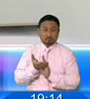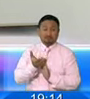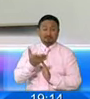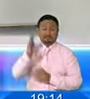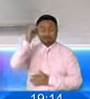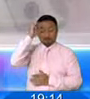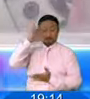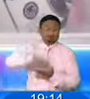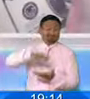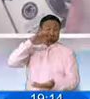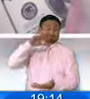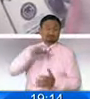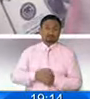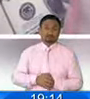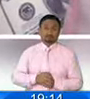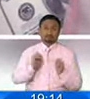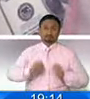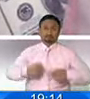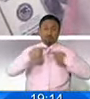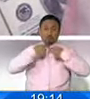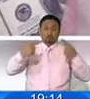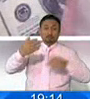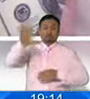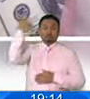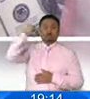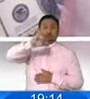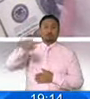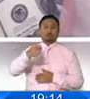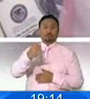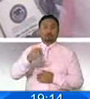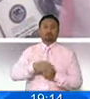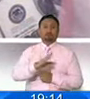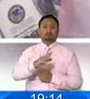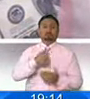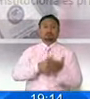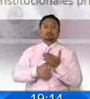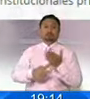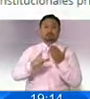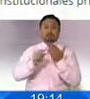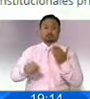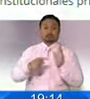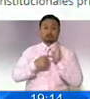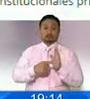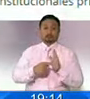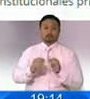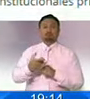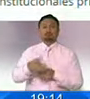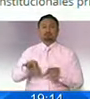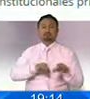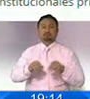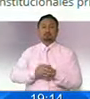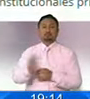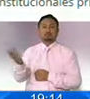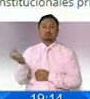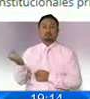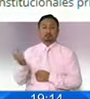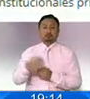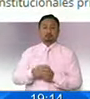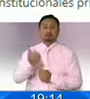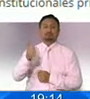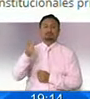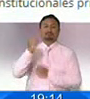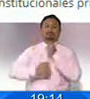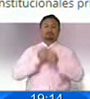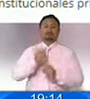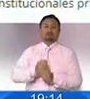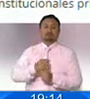de endeudamiento. En el comunicado que se reflejó el pasado jueves en la página del Ministerio de Finanzas, se detalla que los bonos se colocaron a 10 años